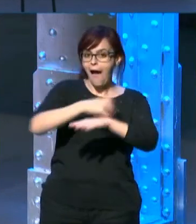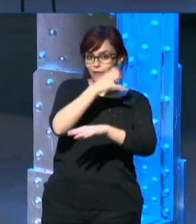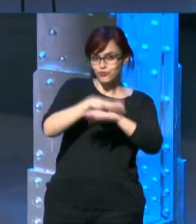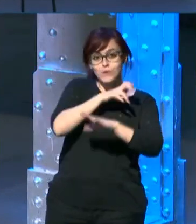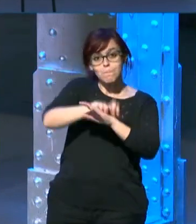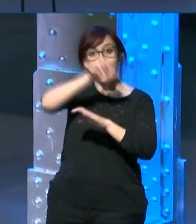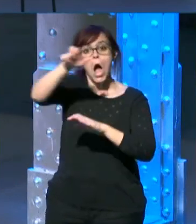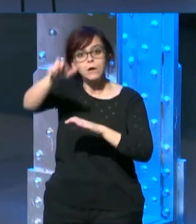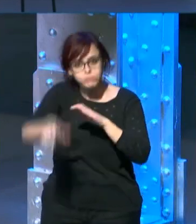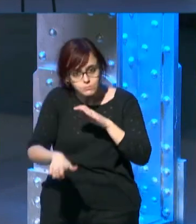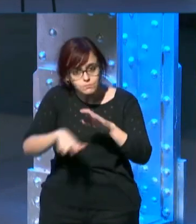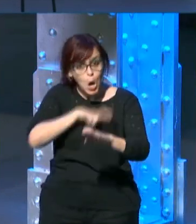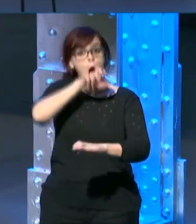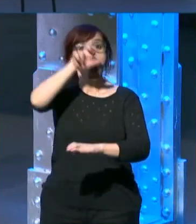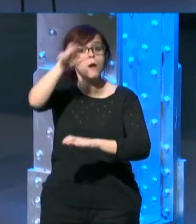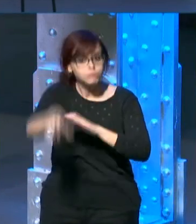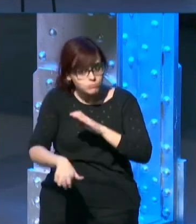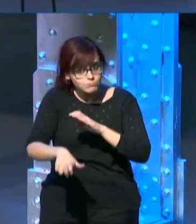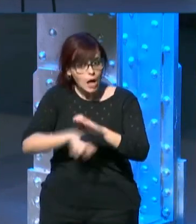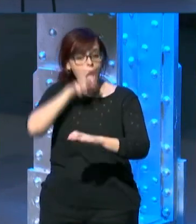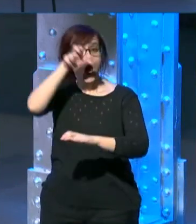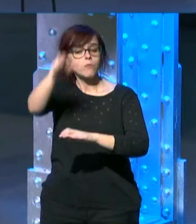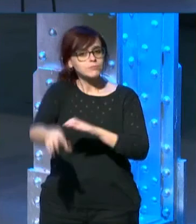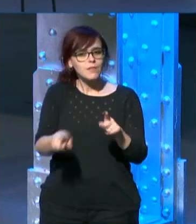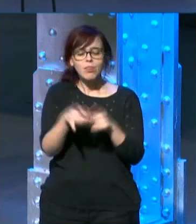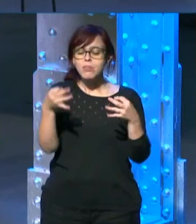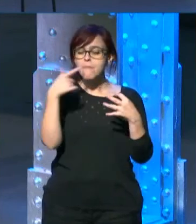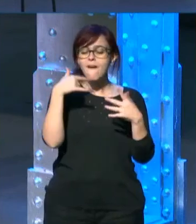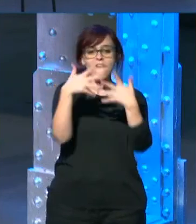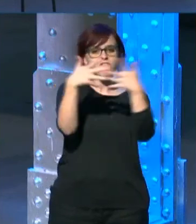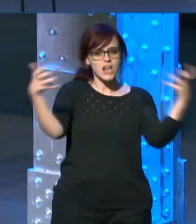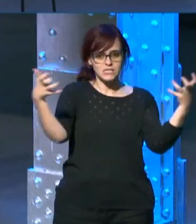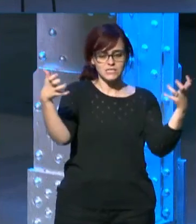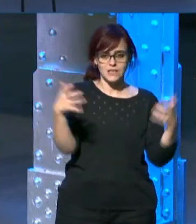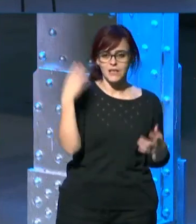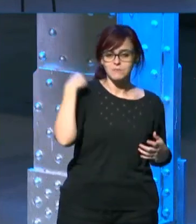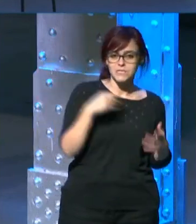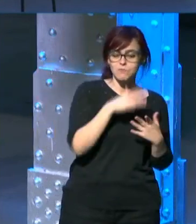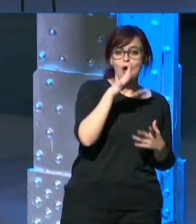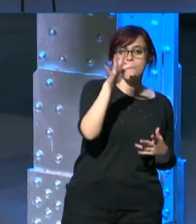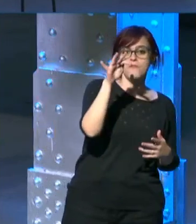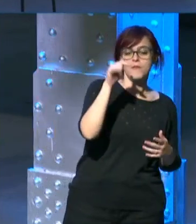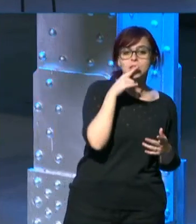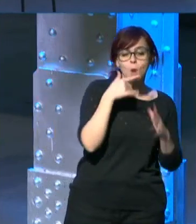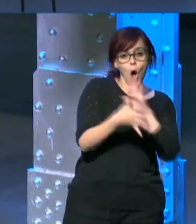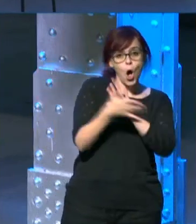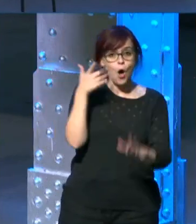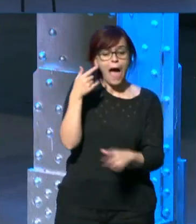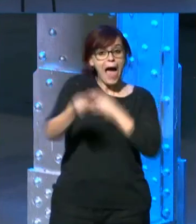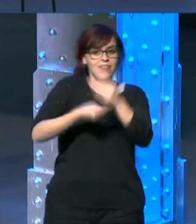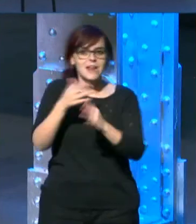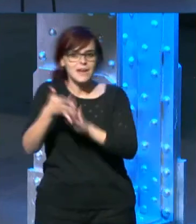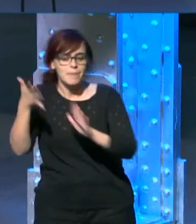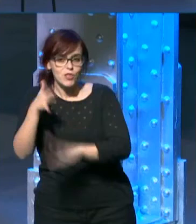no tener miedo a fallar. Y usar el mantra de los métodos ágiles que es fail fast. O sea, si te vas a equivocar, hazlo rápido y así tienes tiempo para